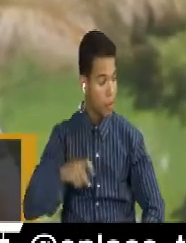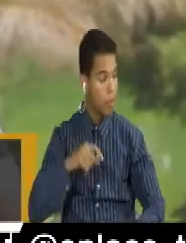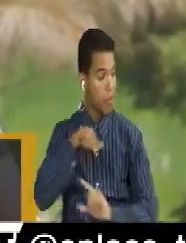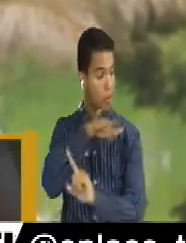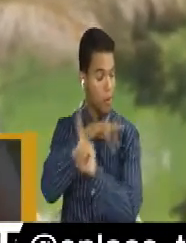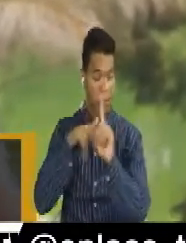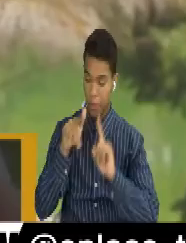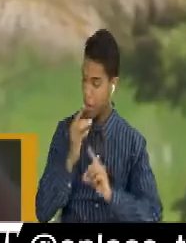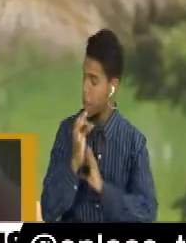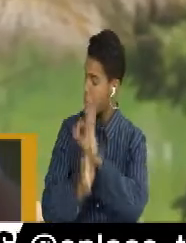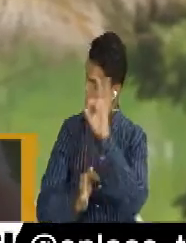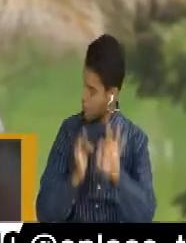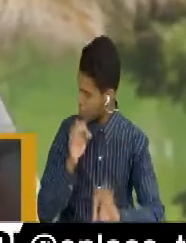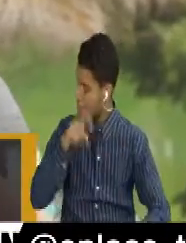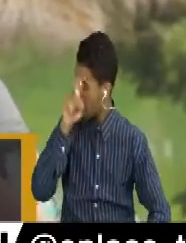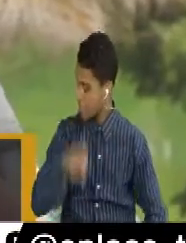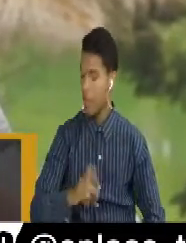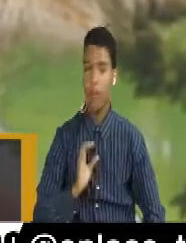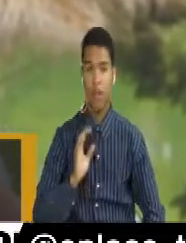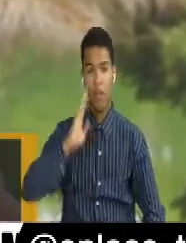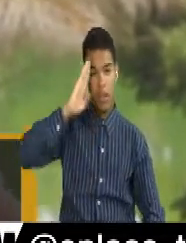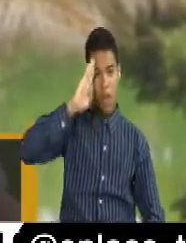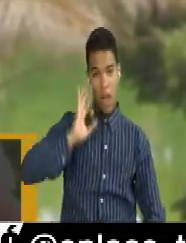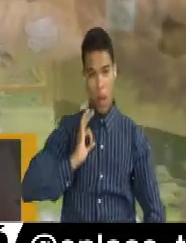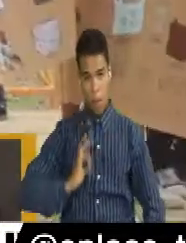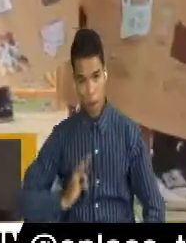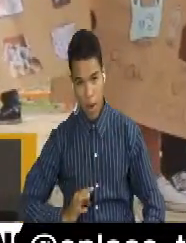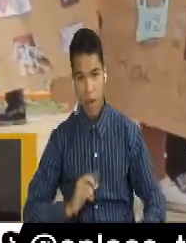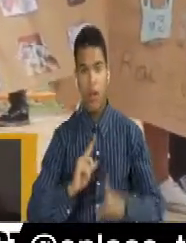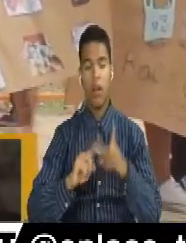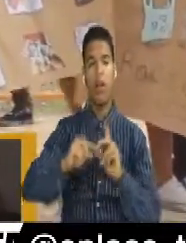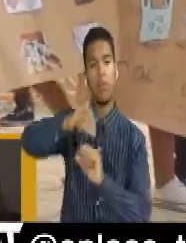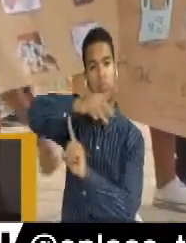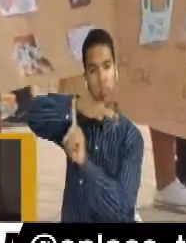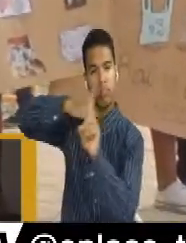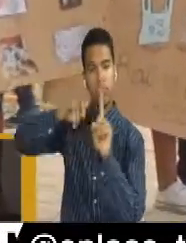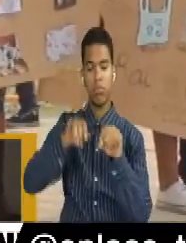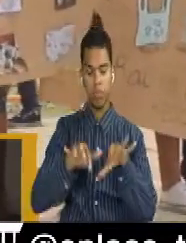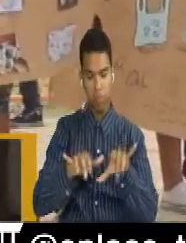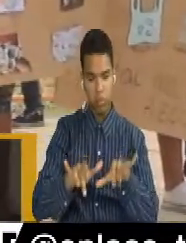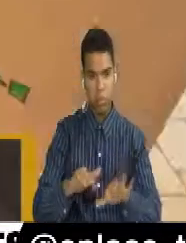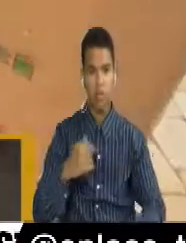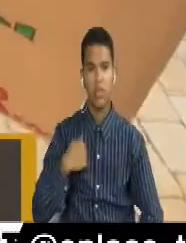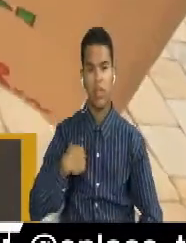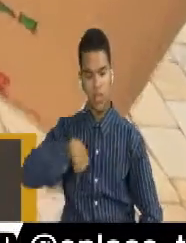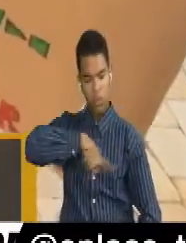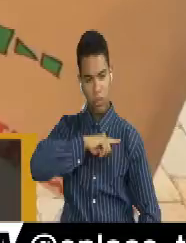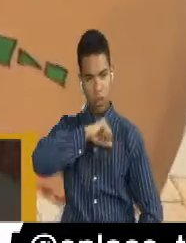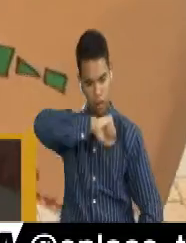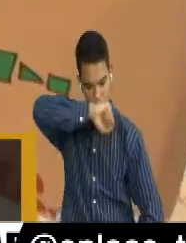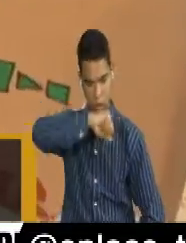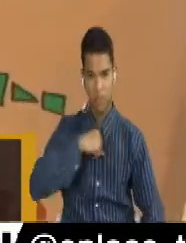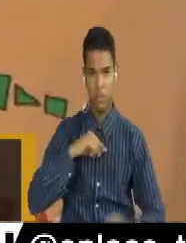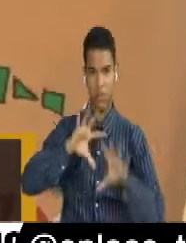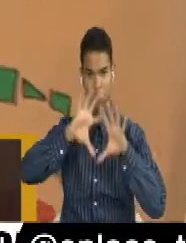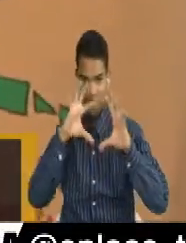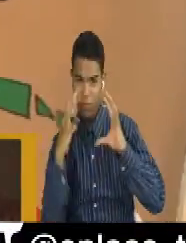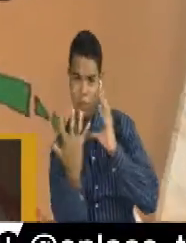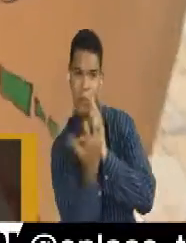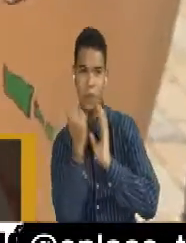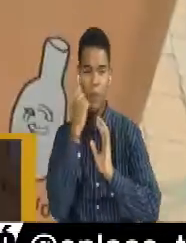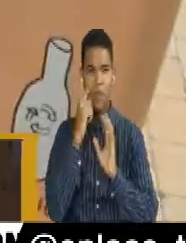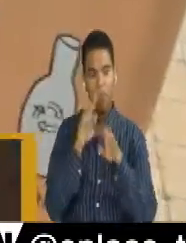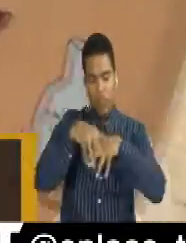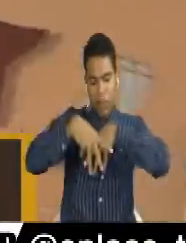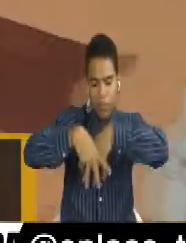Policía Nacional, Secretaría de Medio Ambiente, los hijos de la Madre Tierra, todas las instituciones que hoy estamos aquí realizando una pequeña comparsa con el fin de mostrar a la